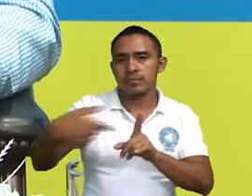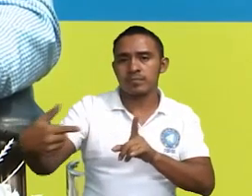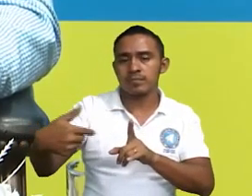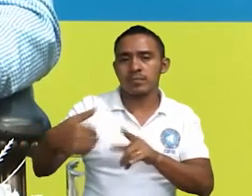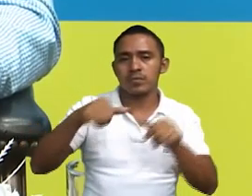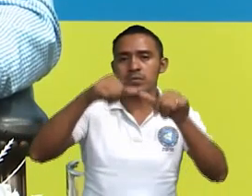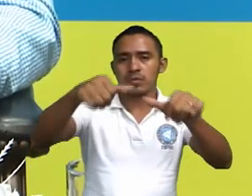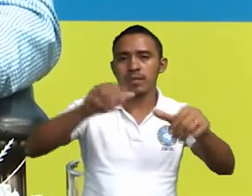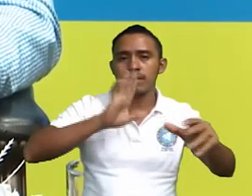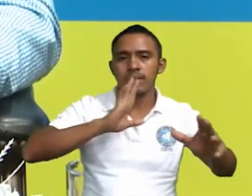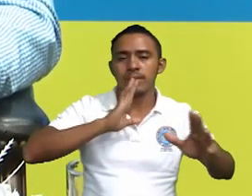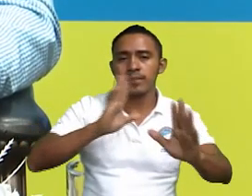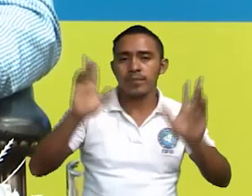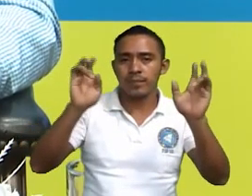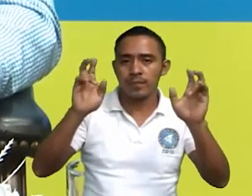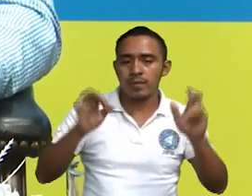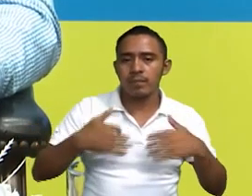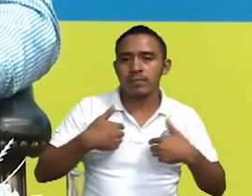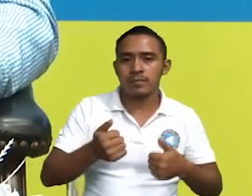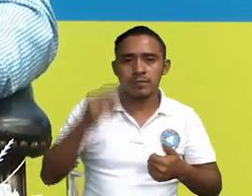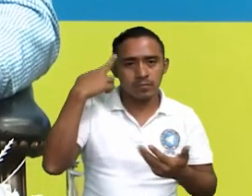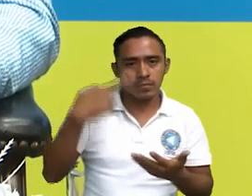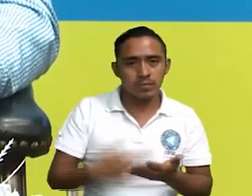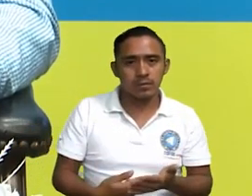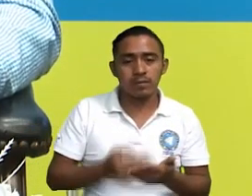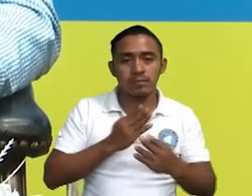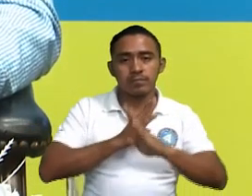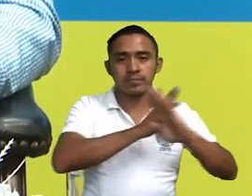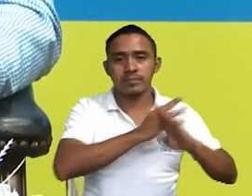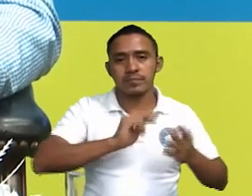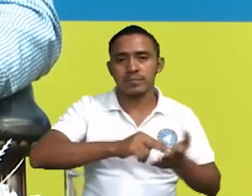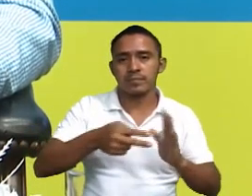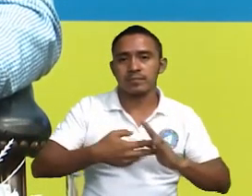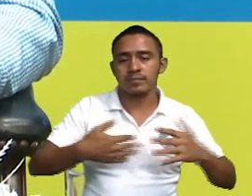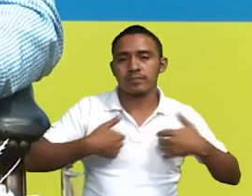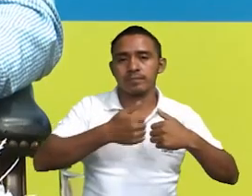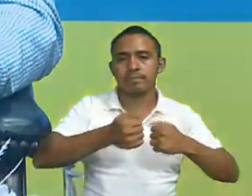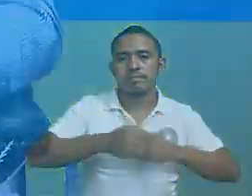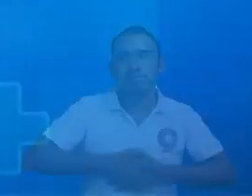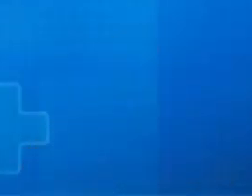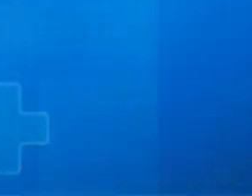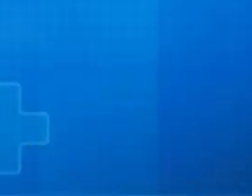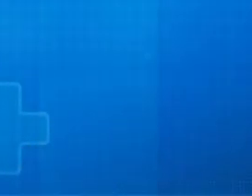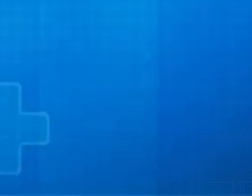para seguir conversando sobre temas de salud. Recuerda que prevenir también es salud.